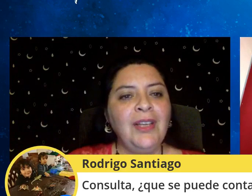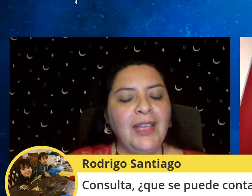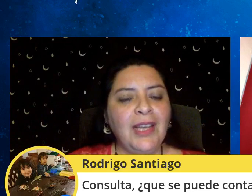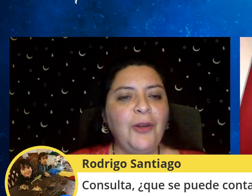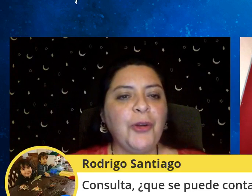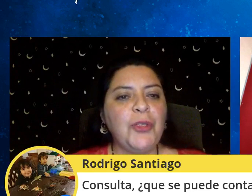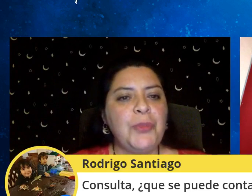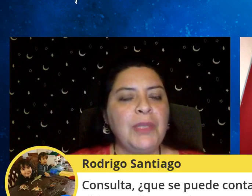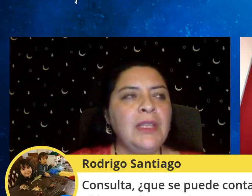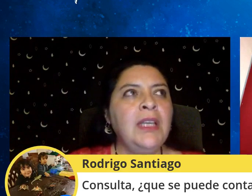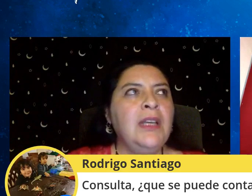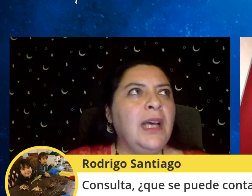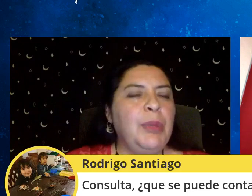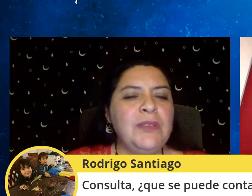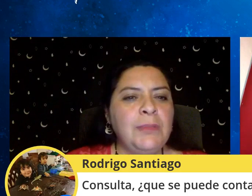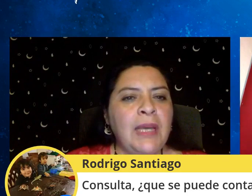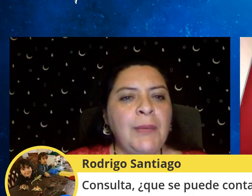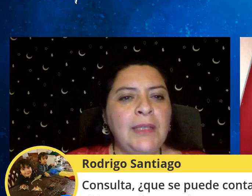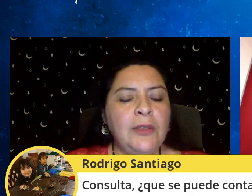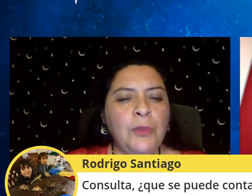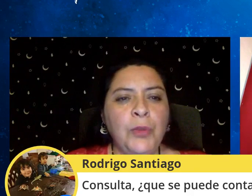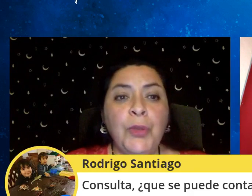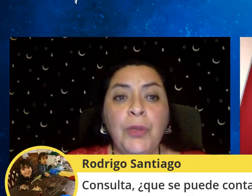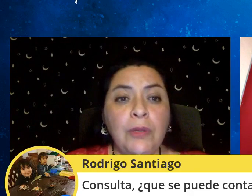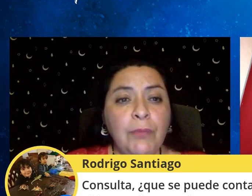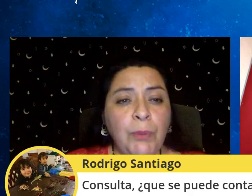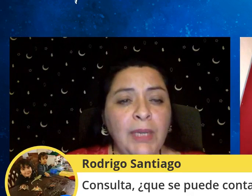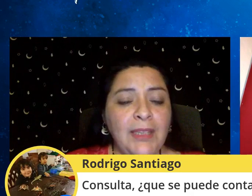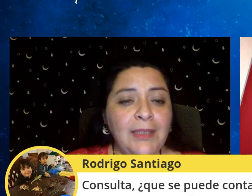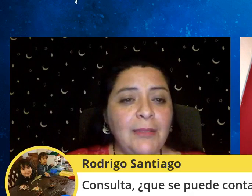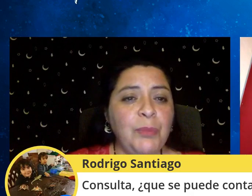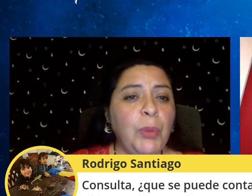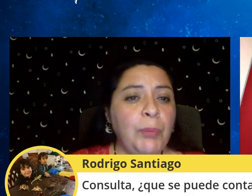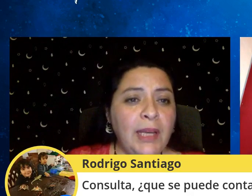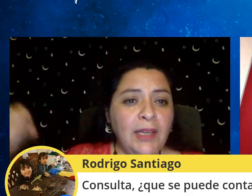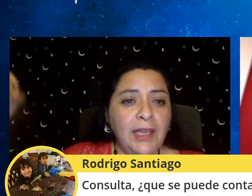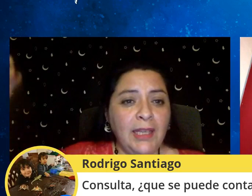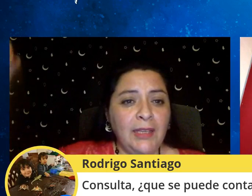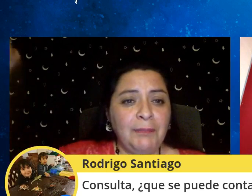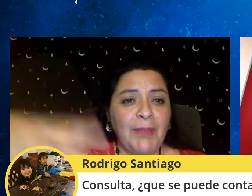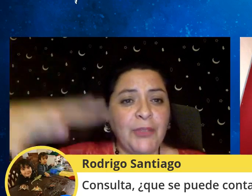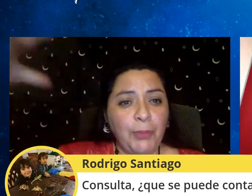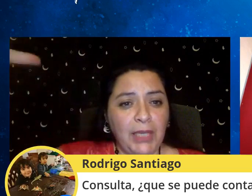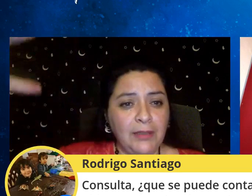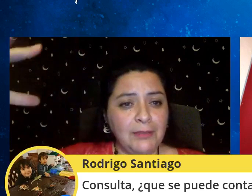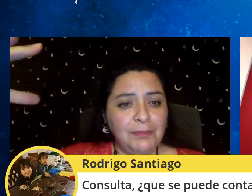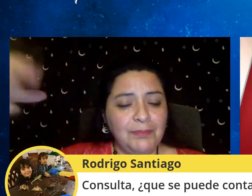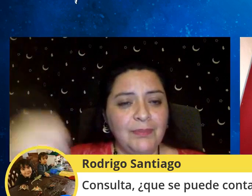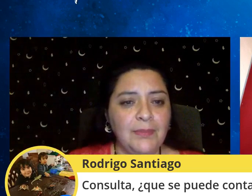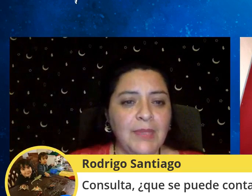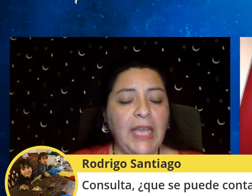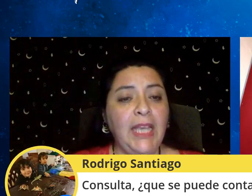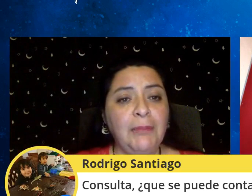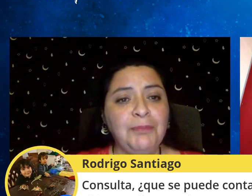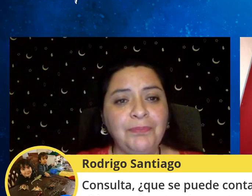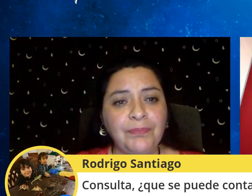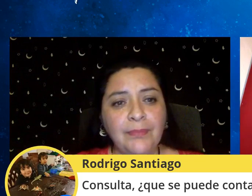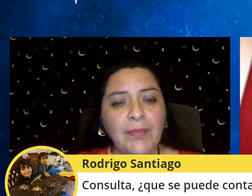mentor, Carlos Rochman, aproximadamente como 2 bombas atómicas,